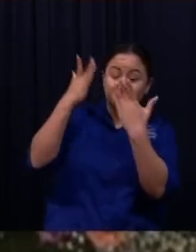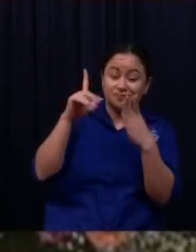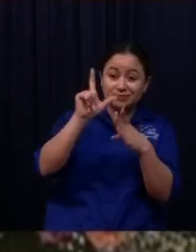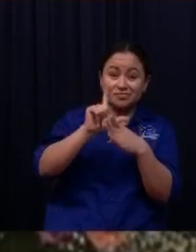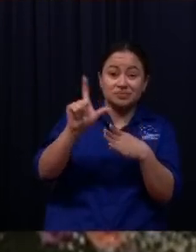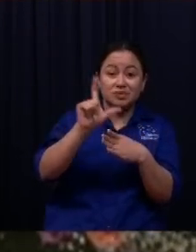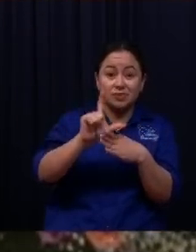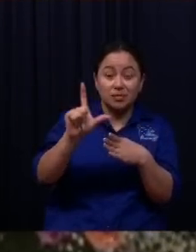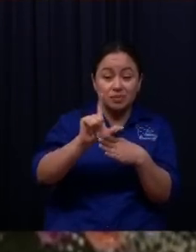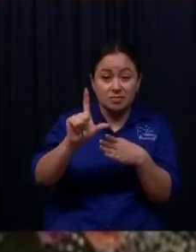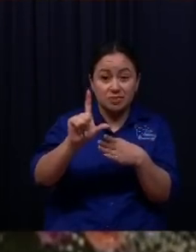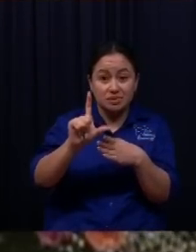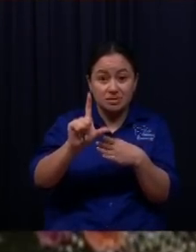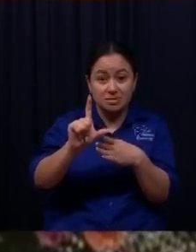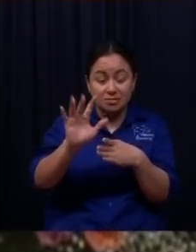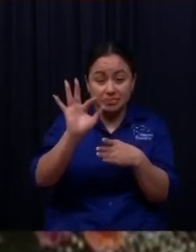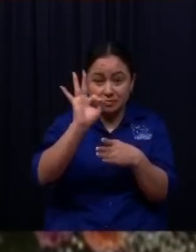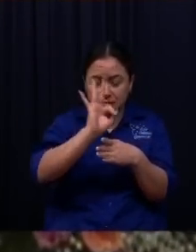llegar a